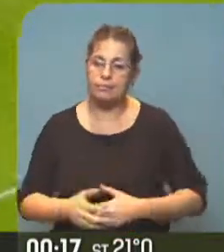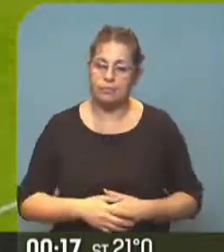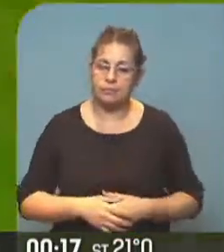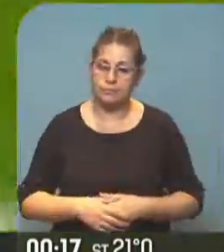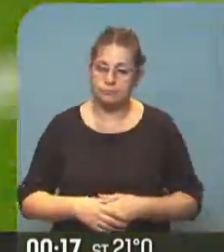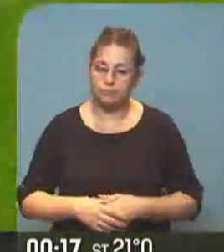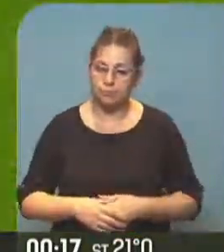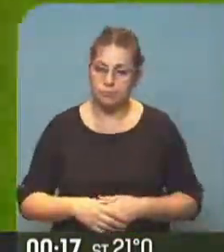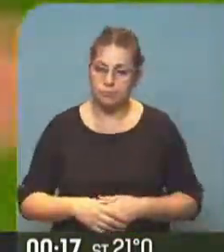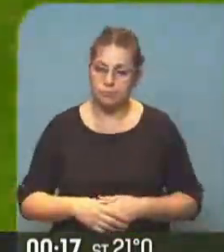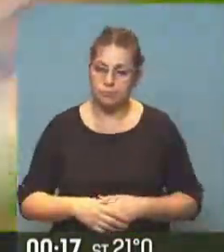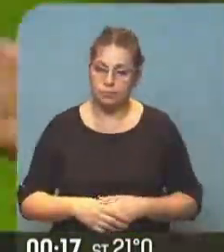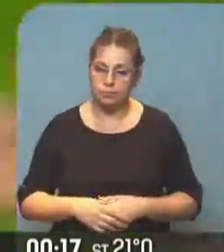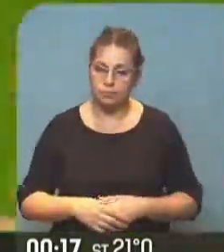este